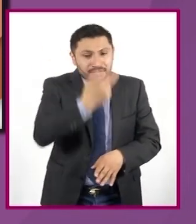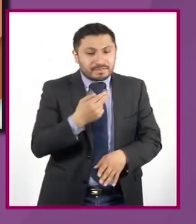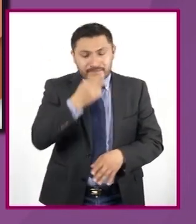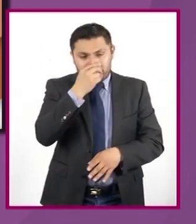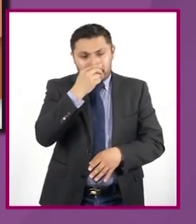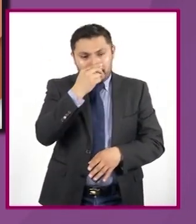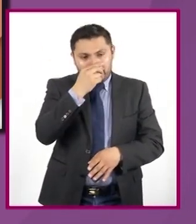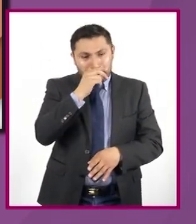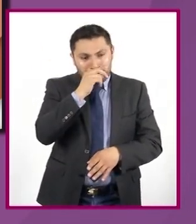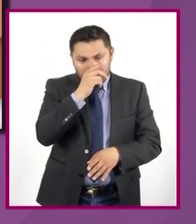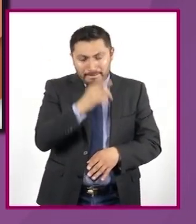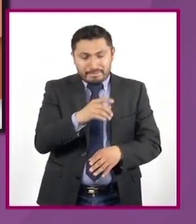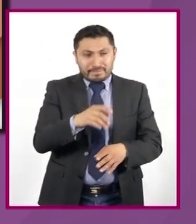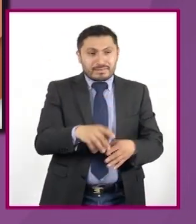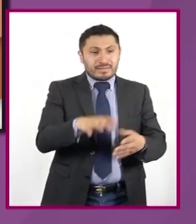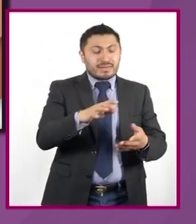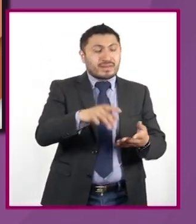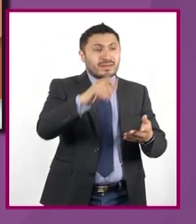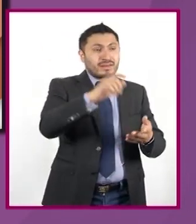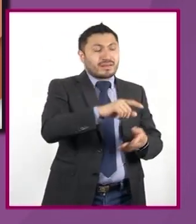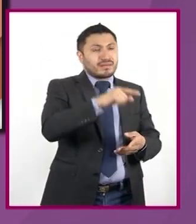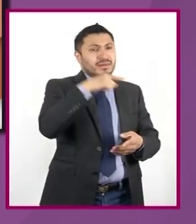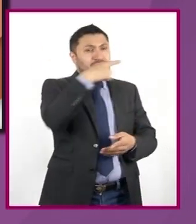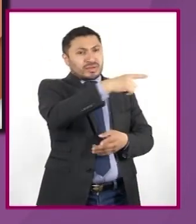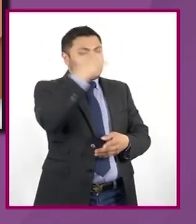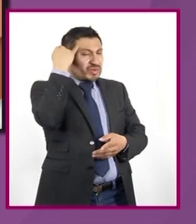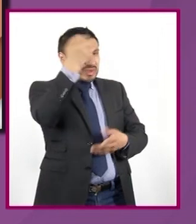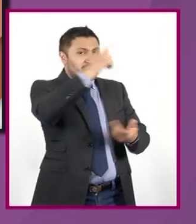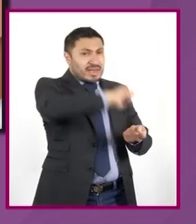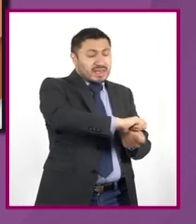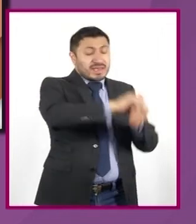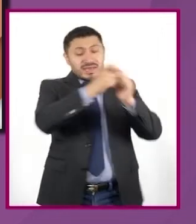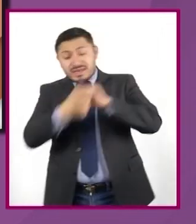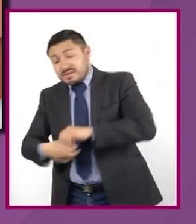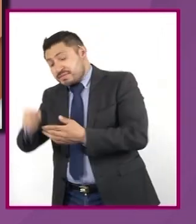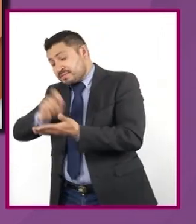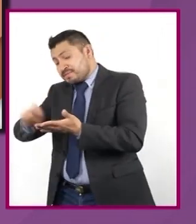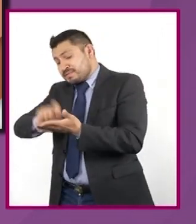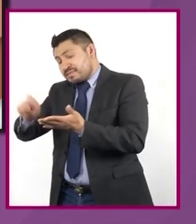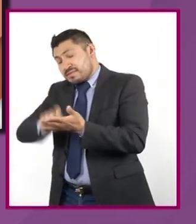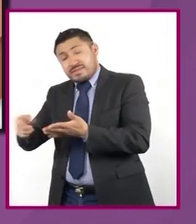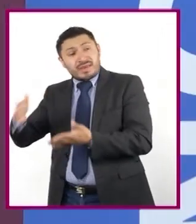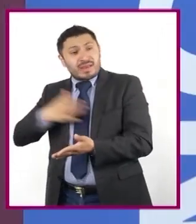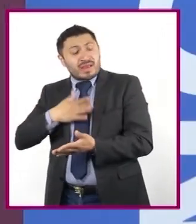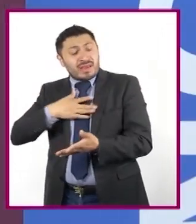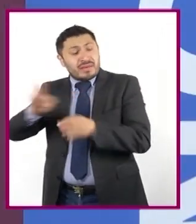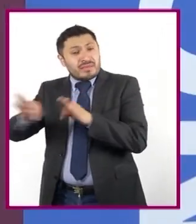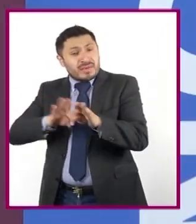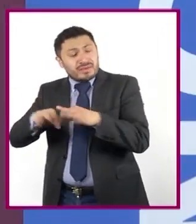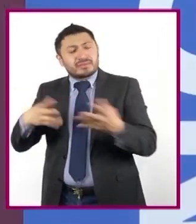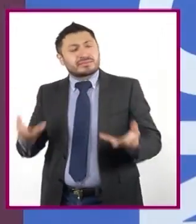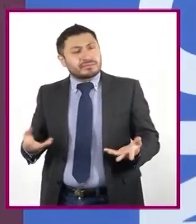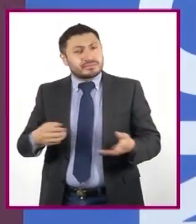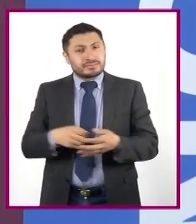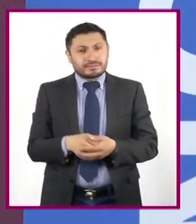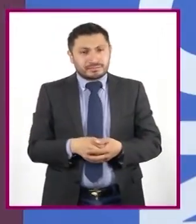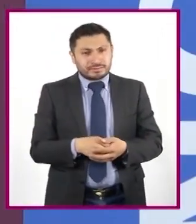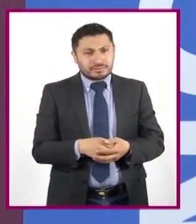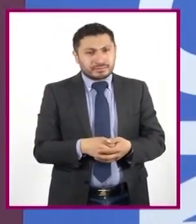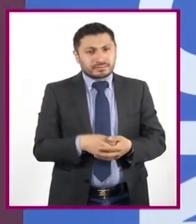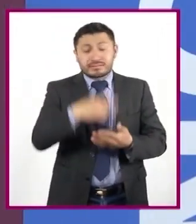Es la transcripción de la idea de un autor parcialmente incluida en un documento. Las